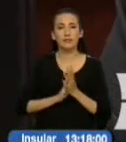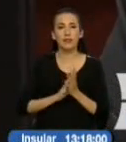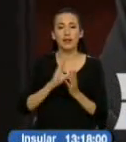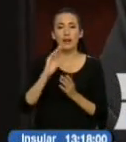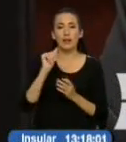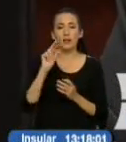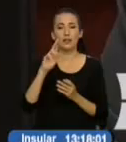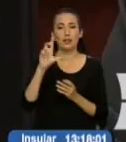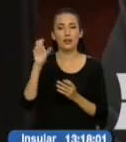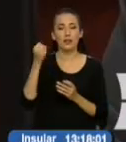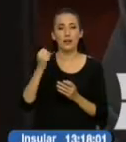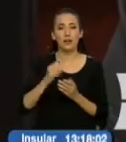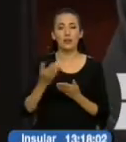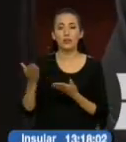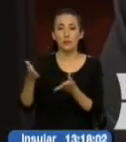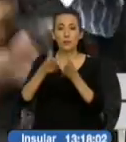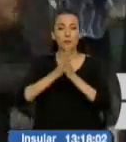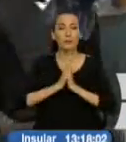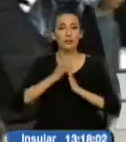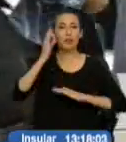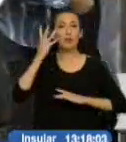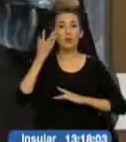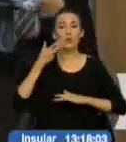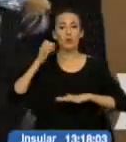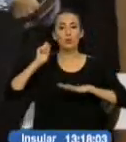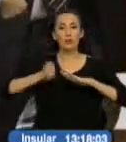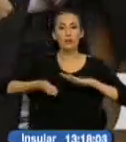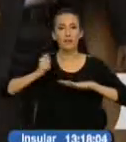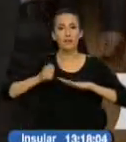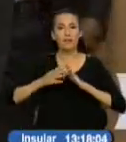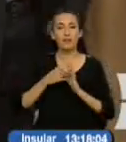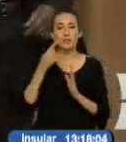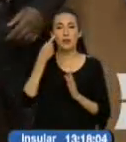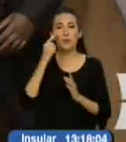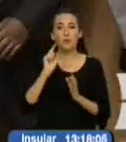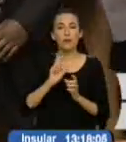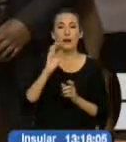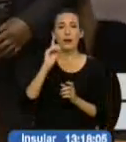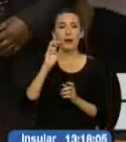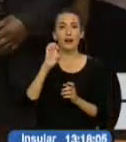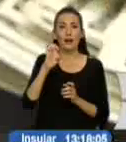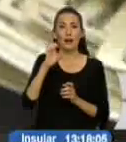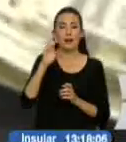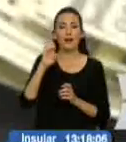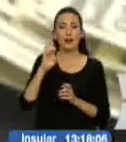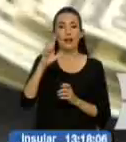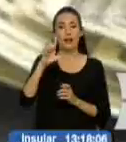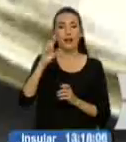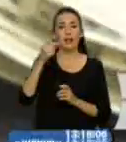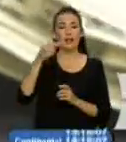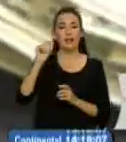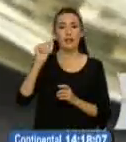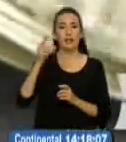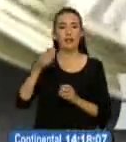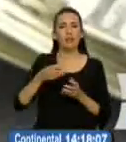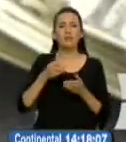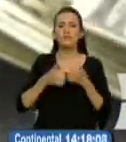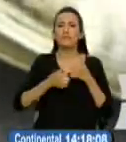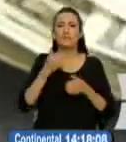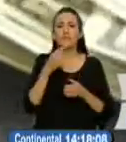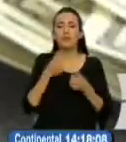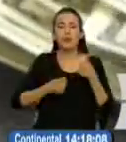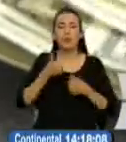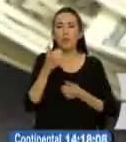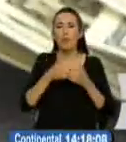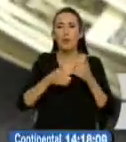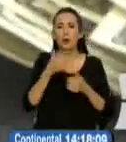ya a la Corte Nacional de Justicia que fije una fecha para la audiencia de formulación de cargos en contra de Pedro Delgado por enriquecimiento ilícito, delito que según